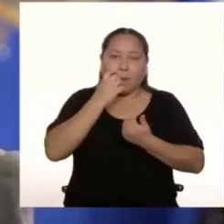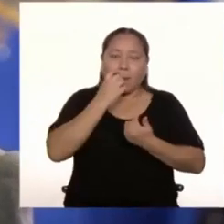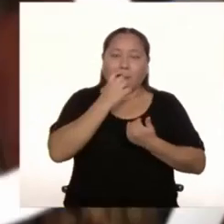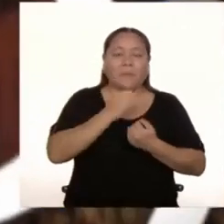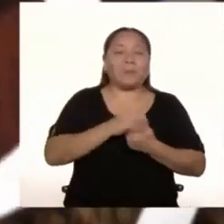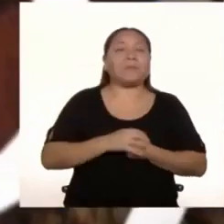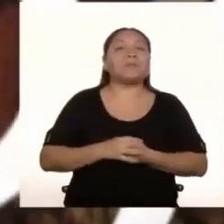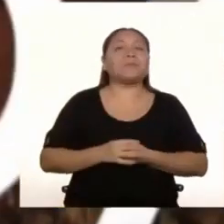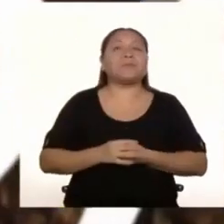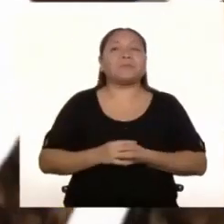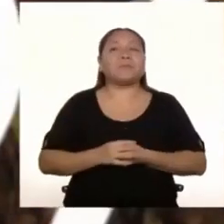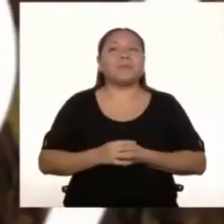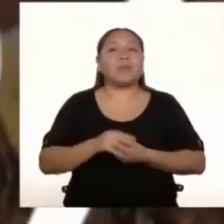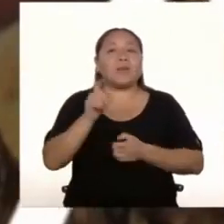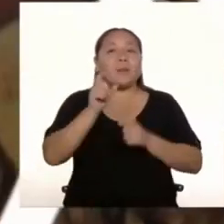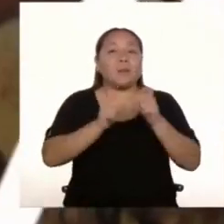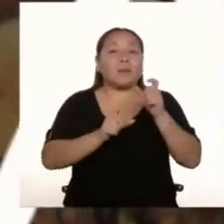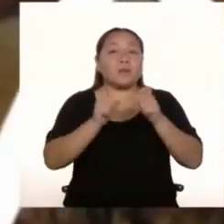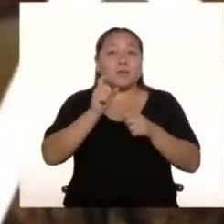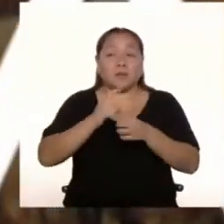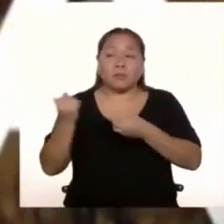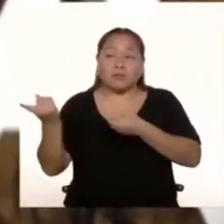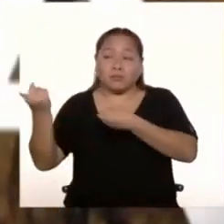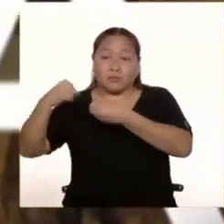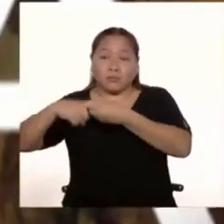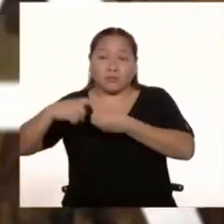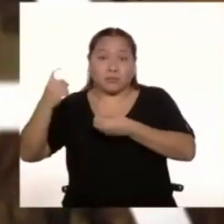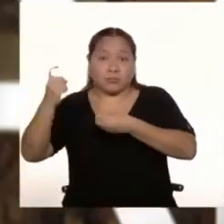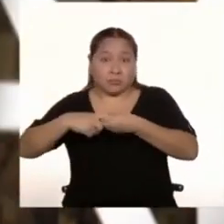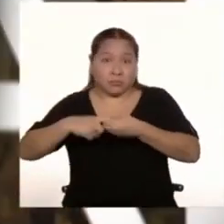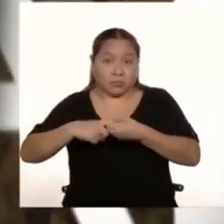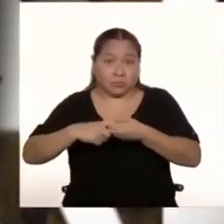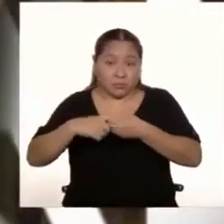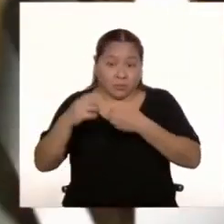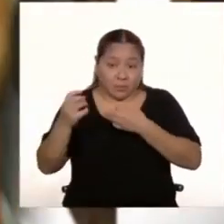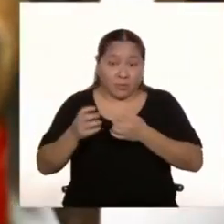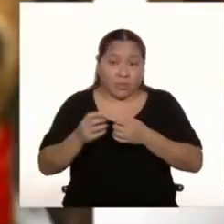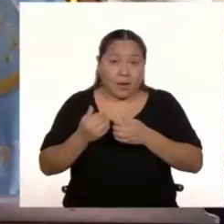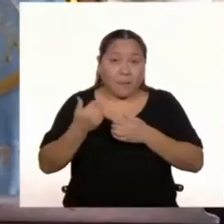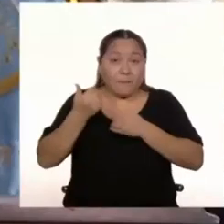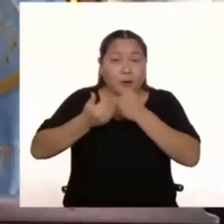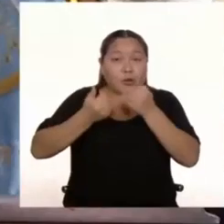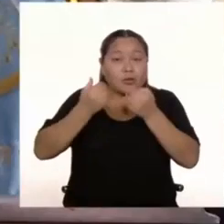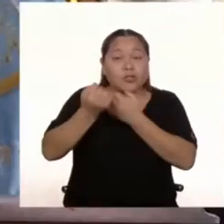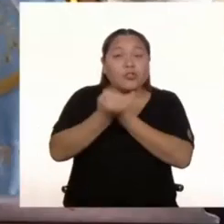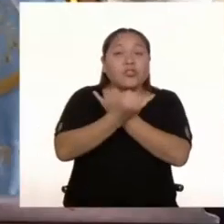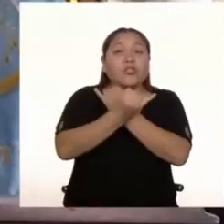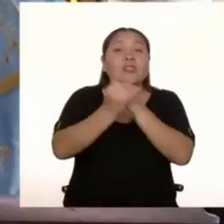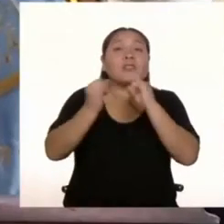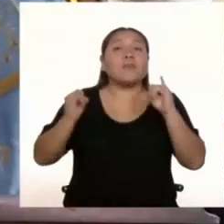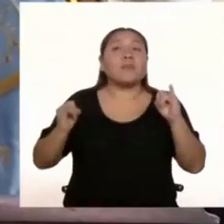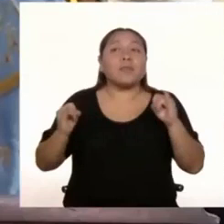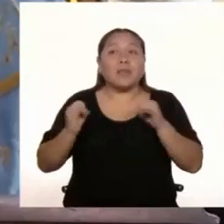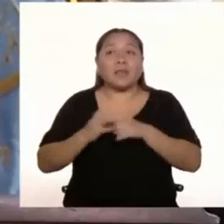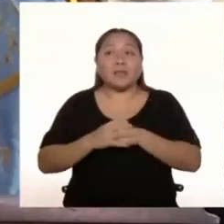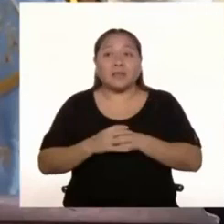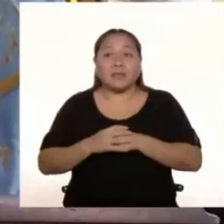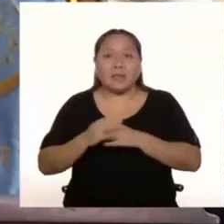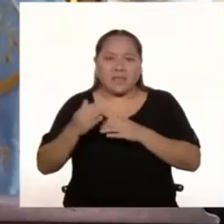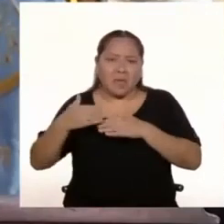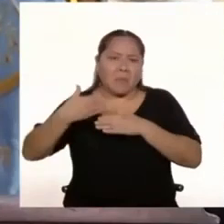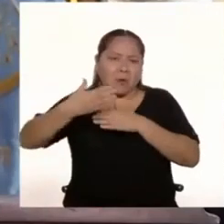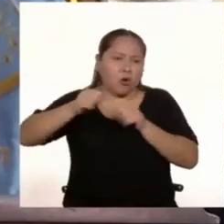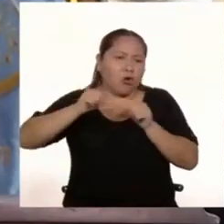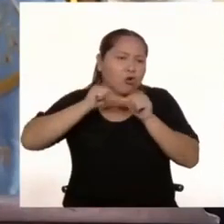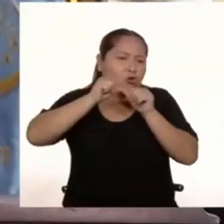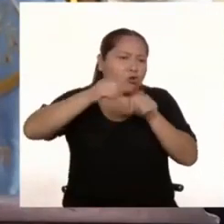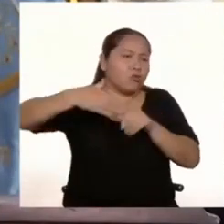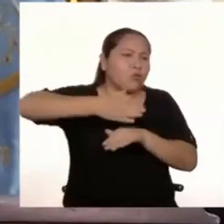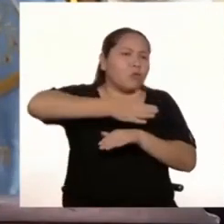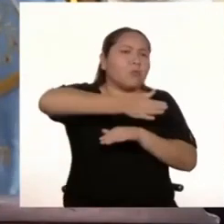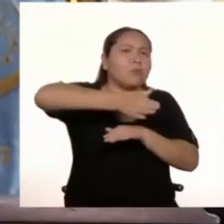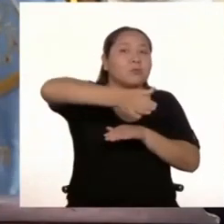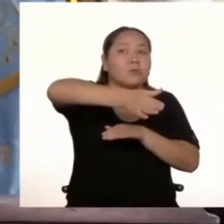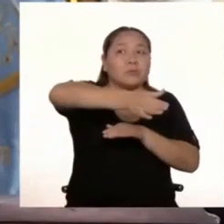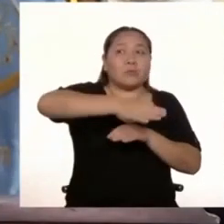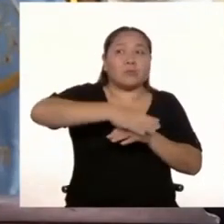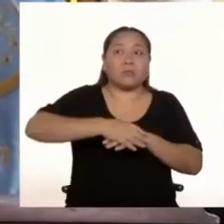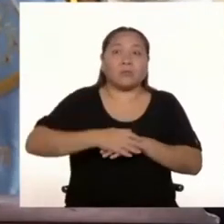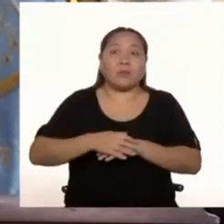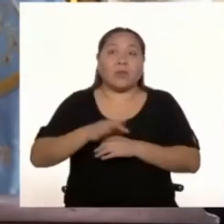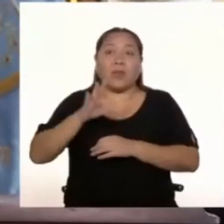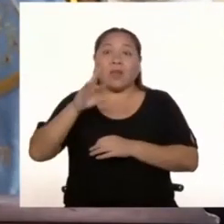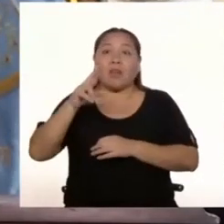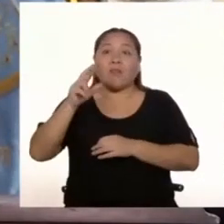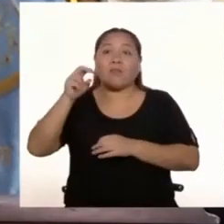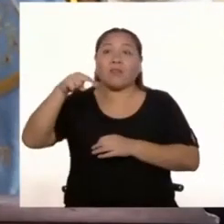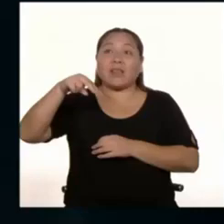están dentro de la corriente libertadora, que pasan por el proceso de independencia y que después siguen. Francisco Vidal sigue luego de la